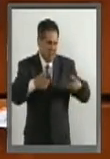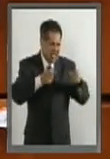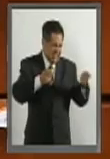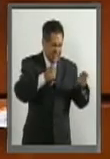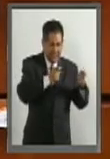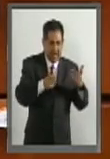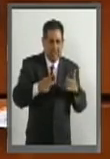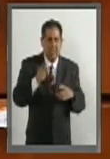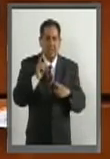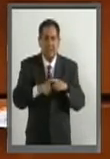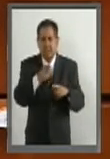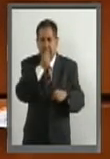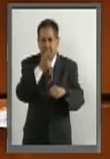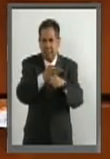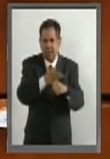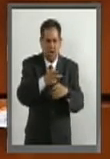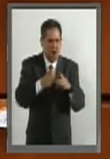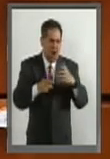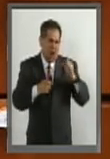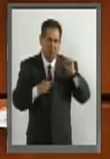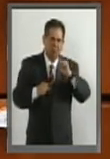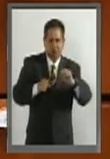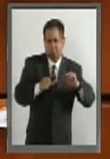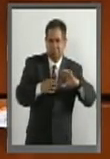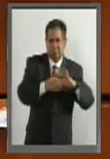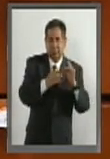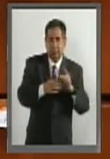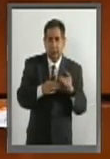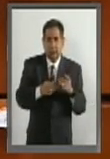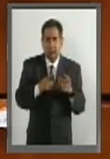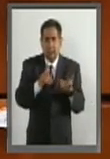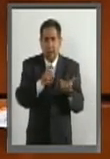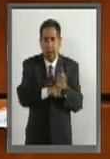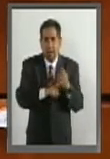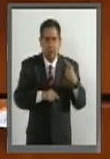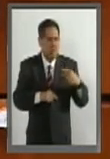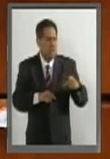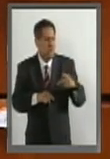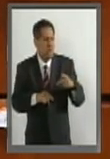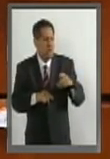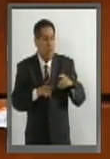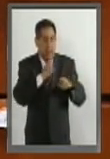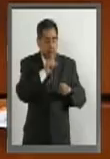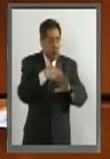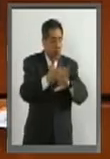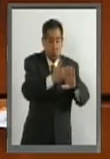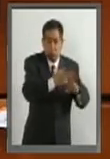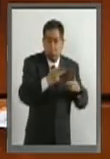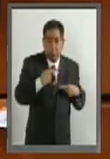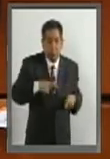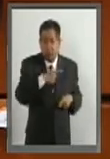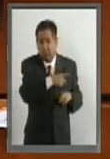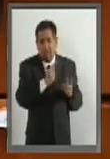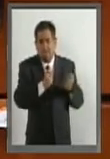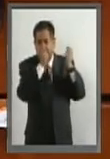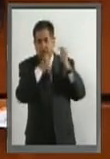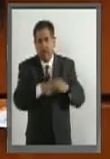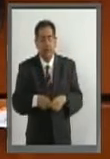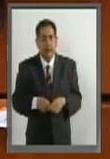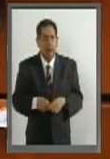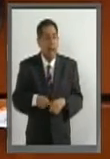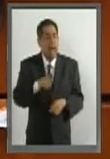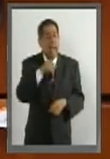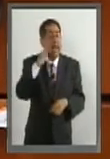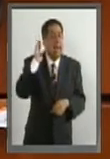Prácticamente es una secretaría fascistoide que muerde hasta sus propios ciudadanos. Ese Jeff Johnson venía